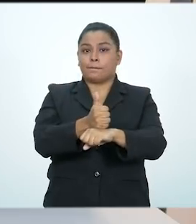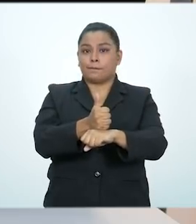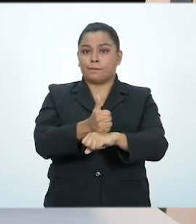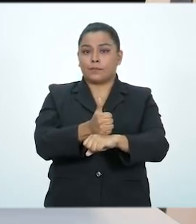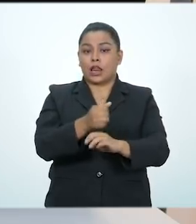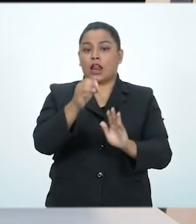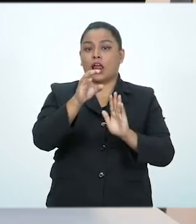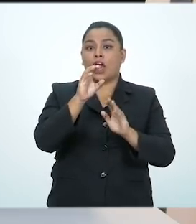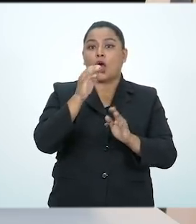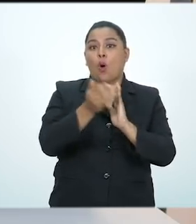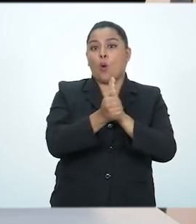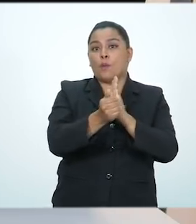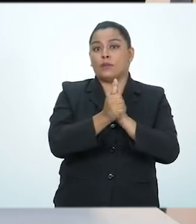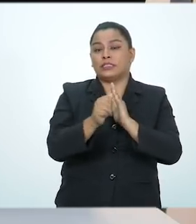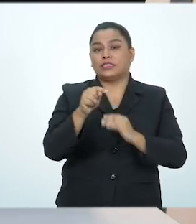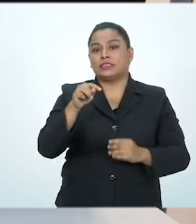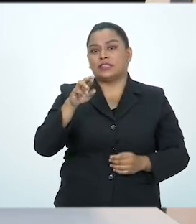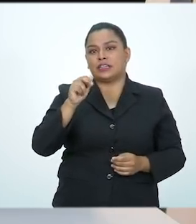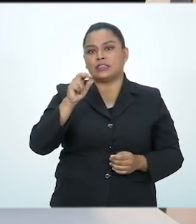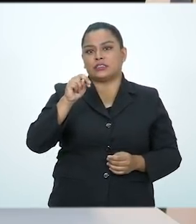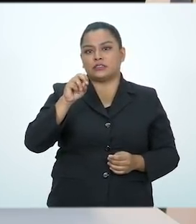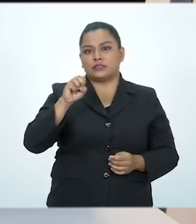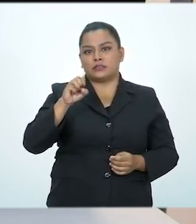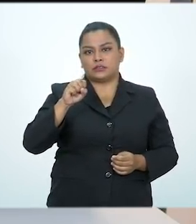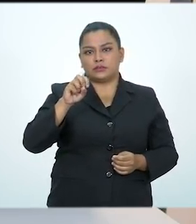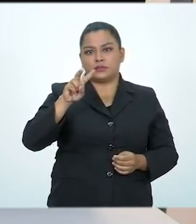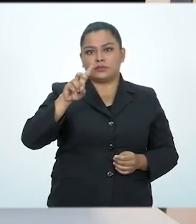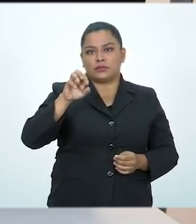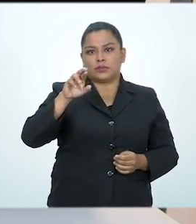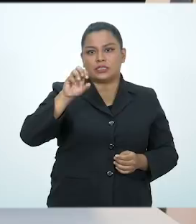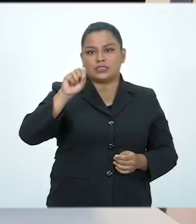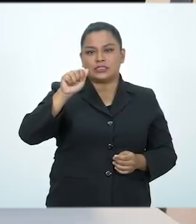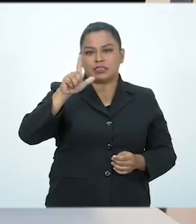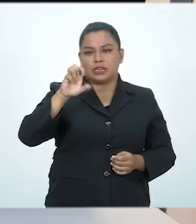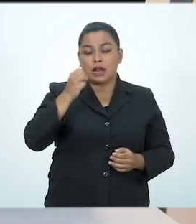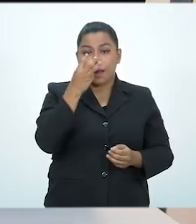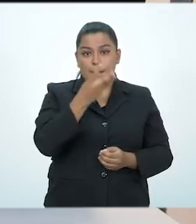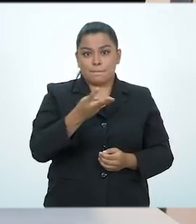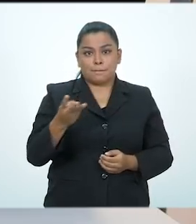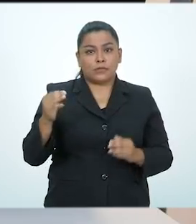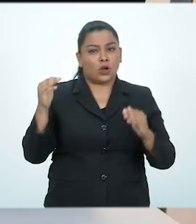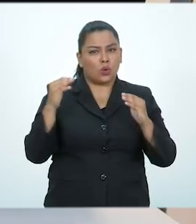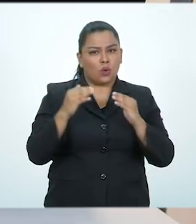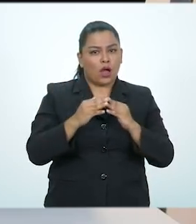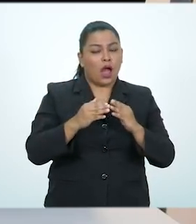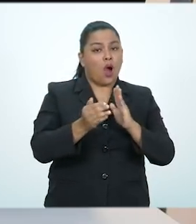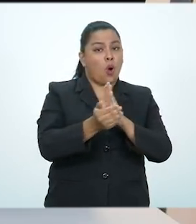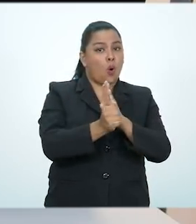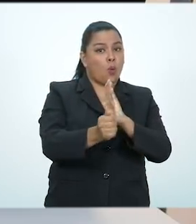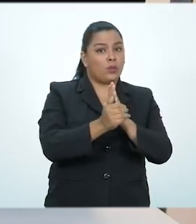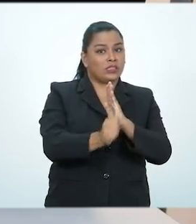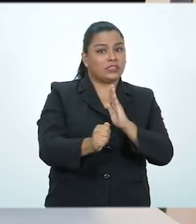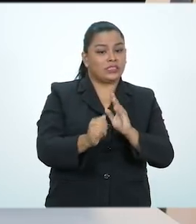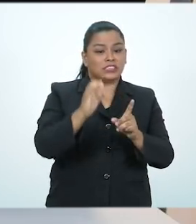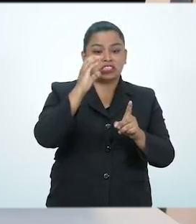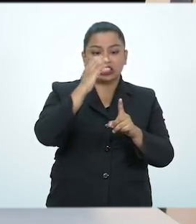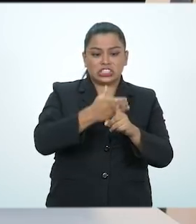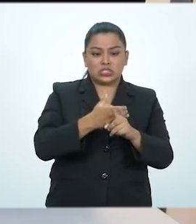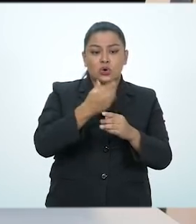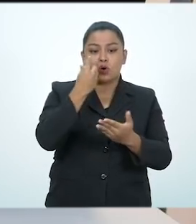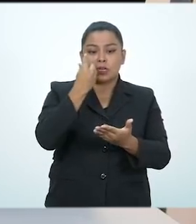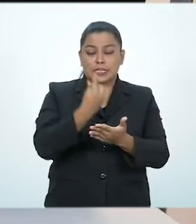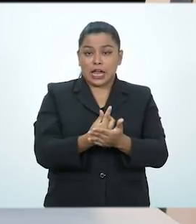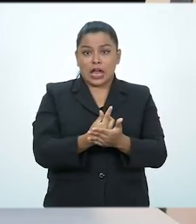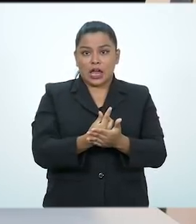fundamentan en las competencias transversales de la asignatura y, por tanto, en las competencias de ciclo,